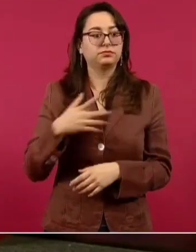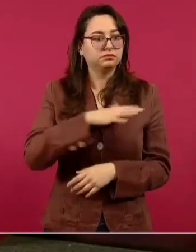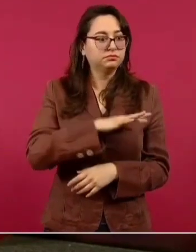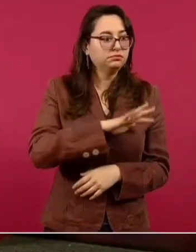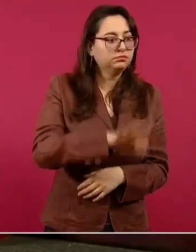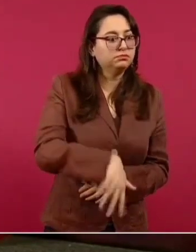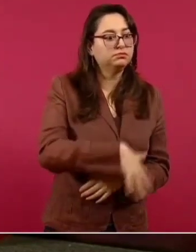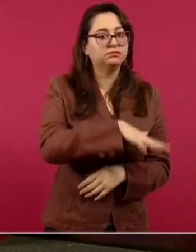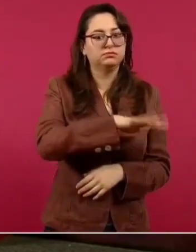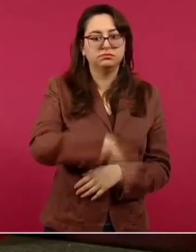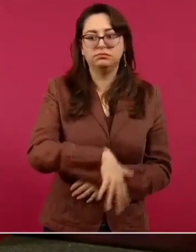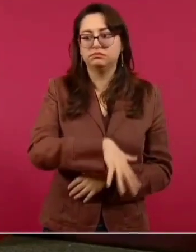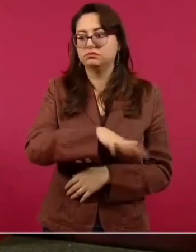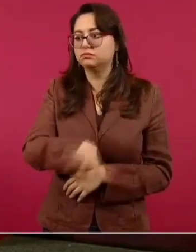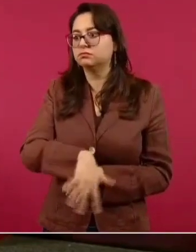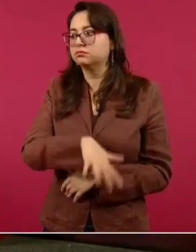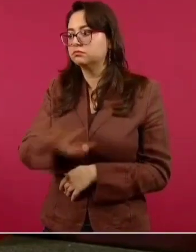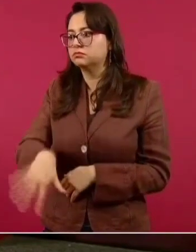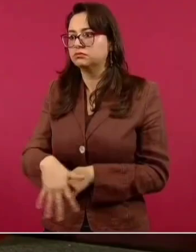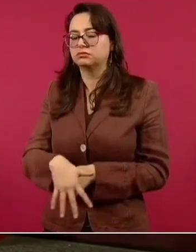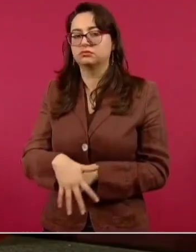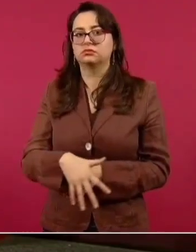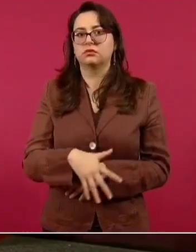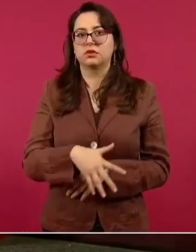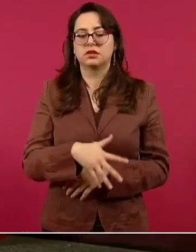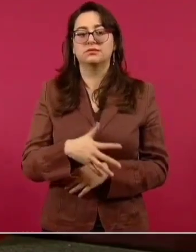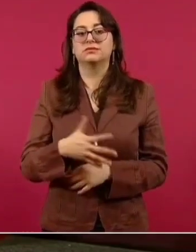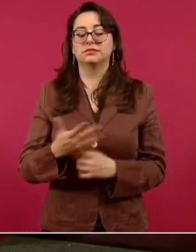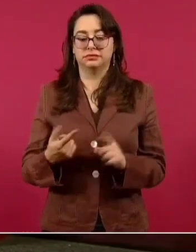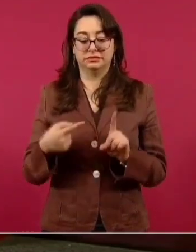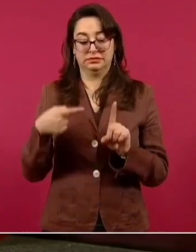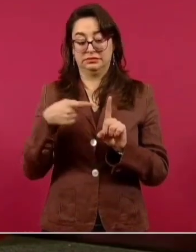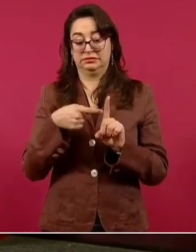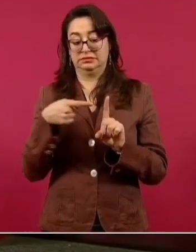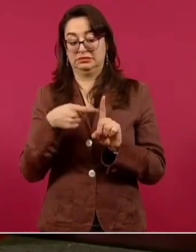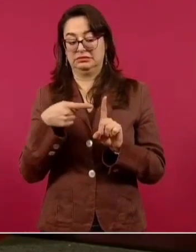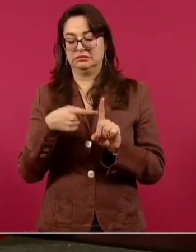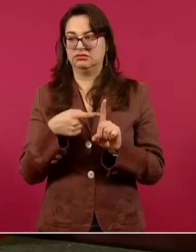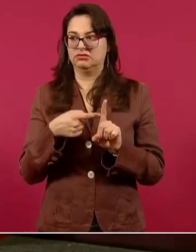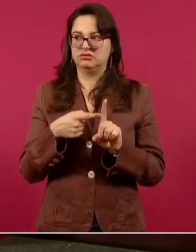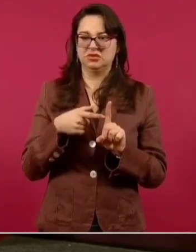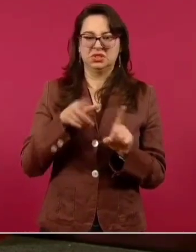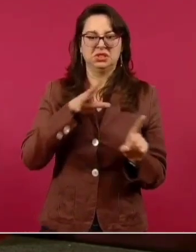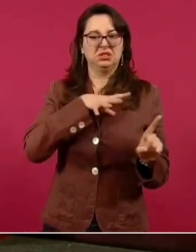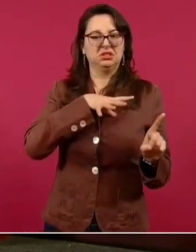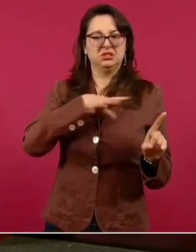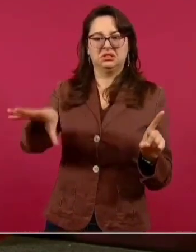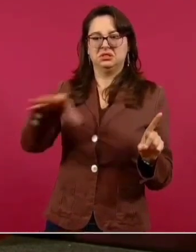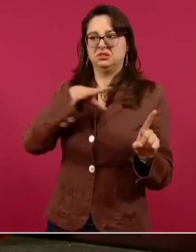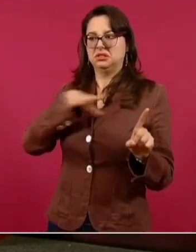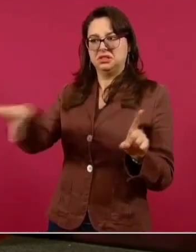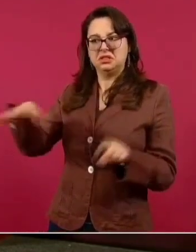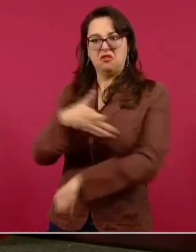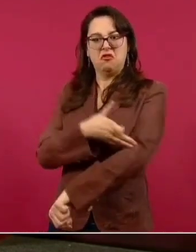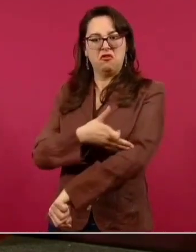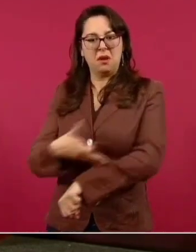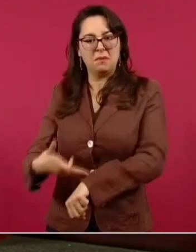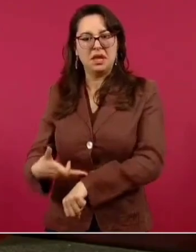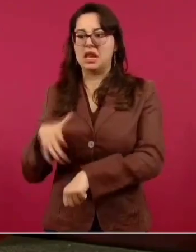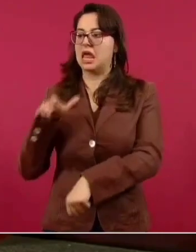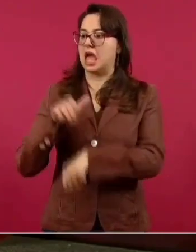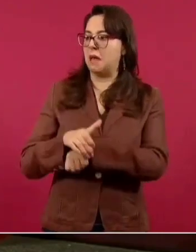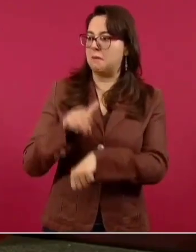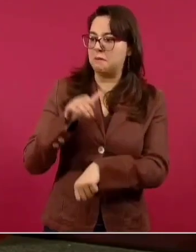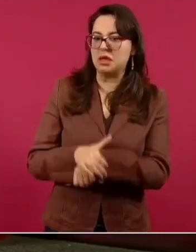de aislamiento, las conductas de rechazo, incluso a la ayuda que pueden brindar familiares, amigas y